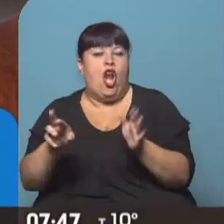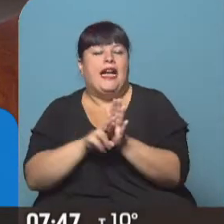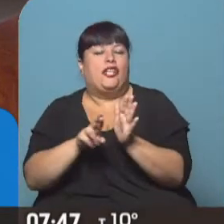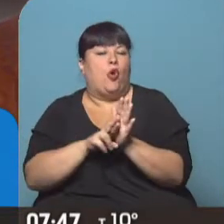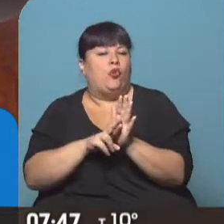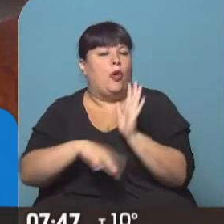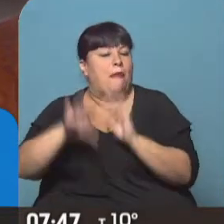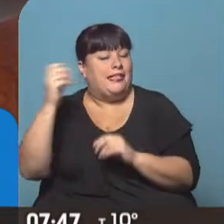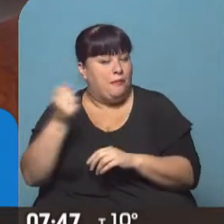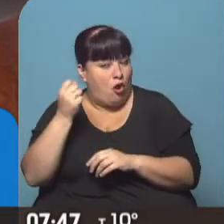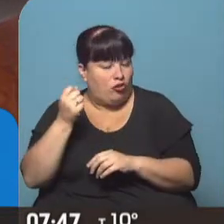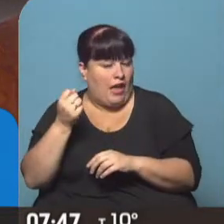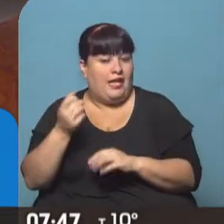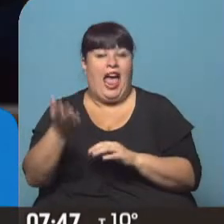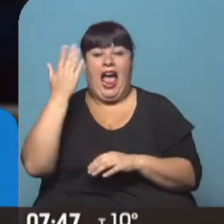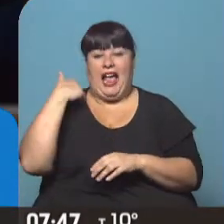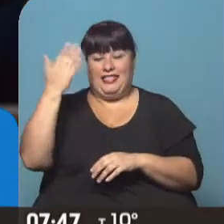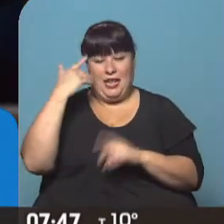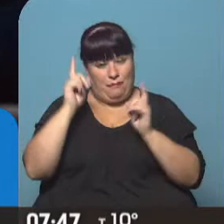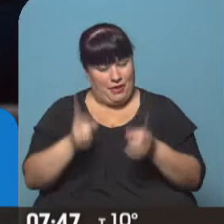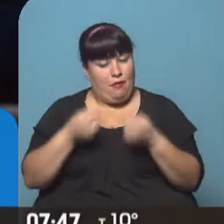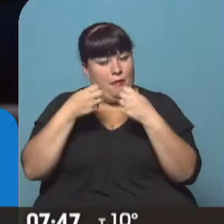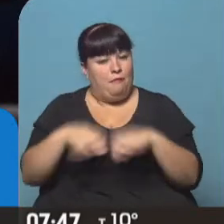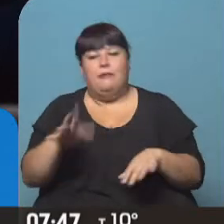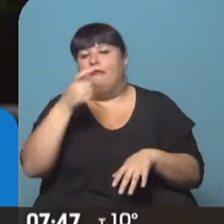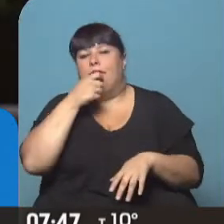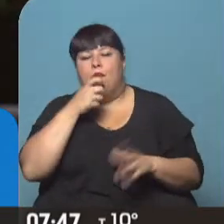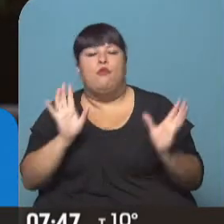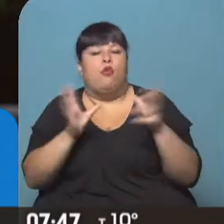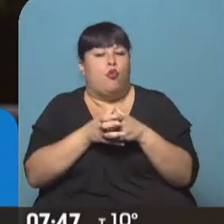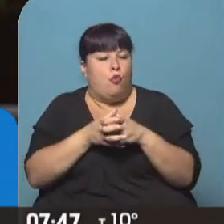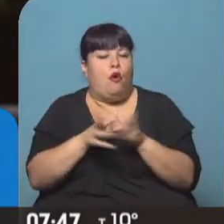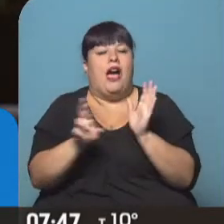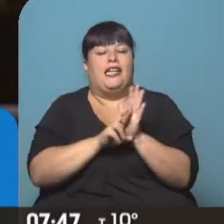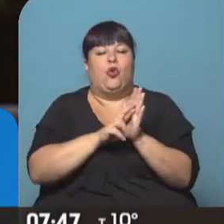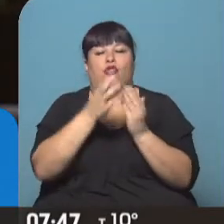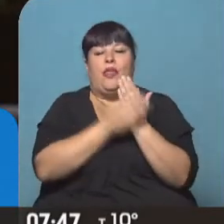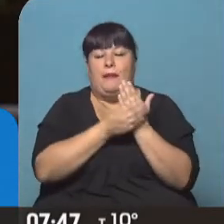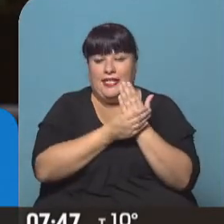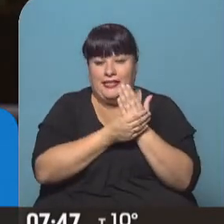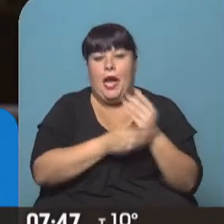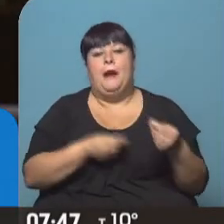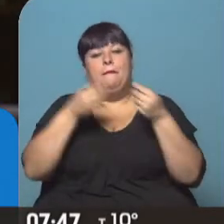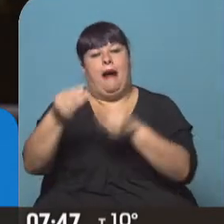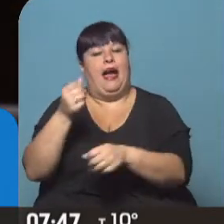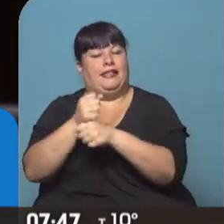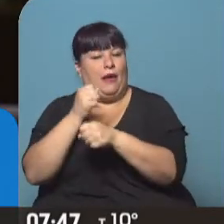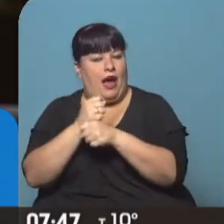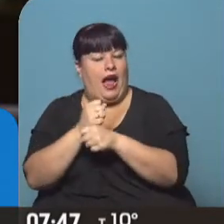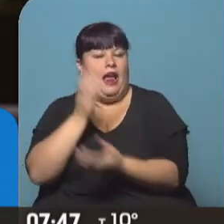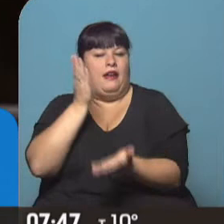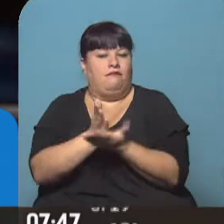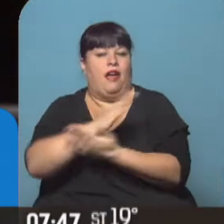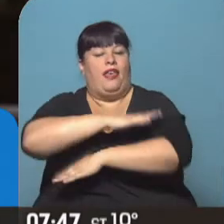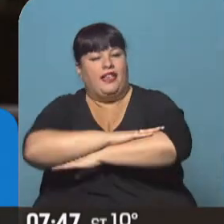muy importantes. Ayer en el simposio mismo se lanzó, por ejemplo, un grupo con una resolución ministerial para trabajar disciplinas